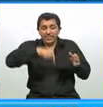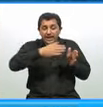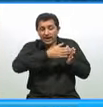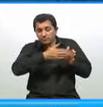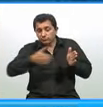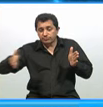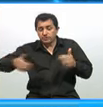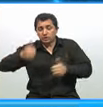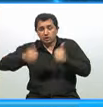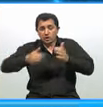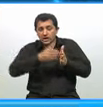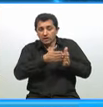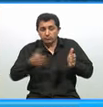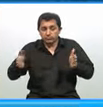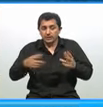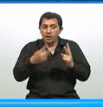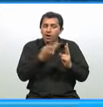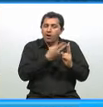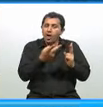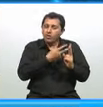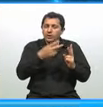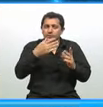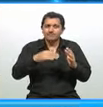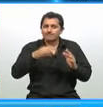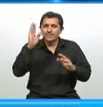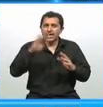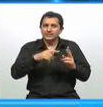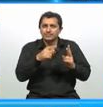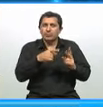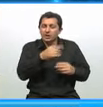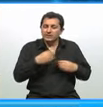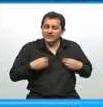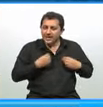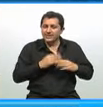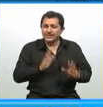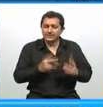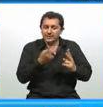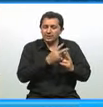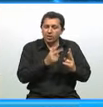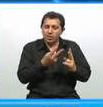la puja más fuerte va a estar entre San Lorenzo y Boca. ¿Lo sentís de esa manera también?